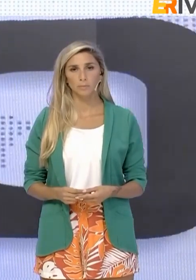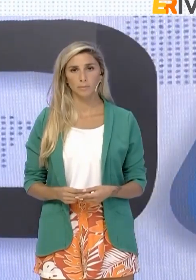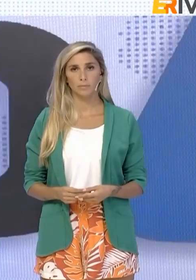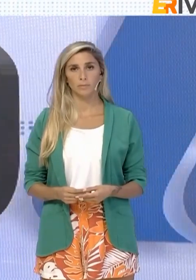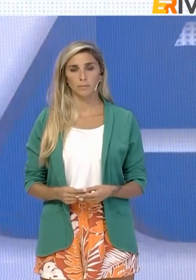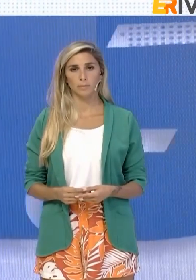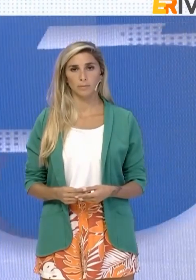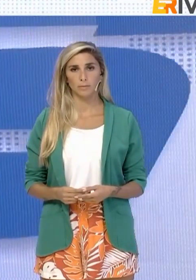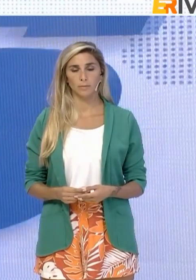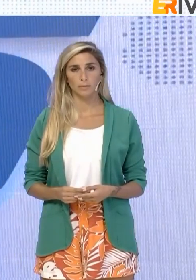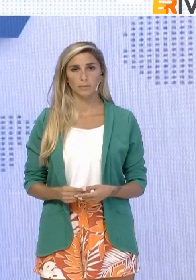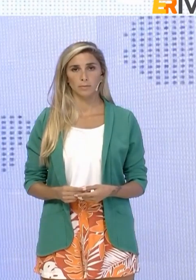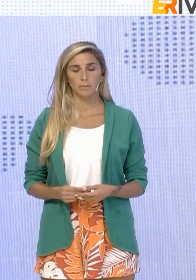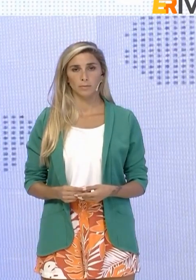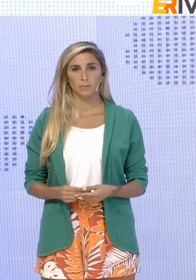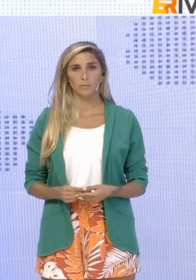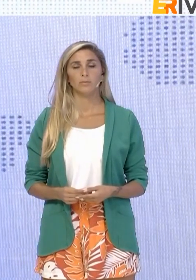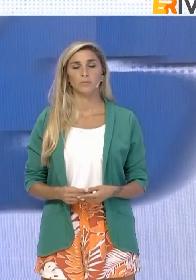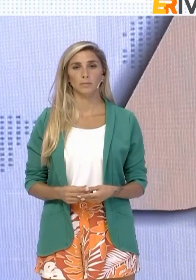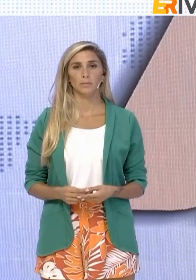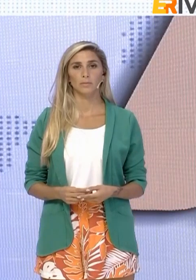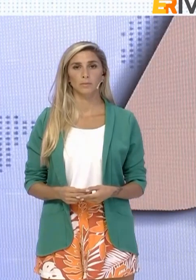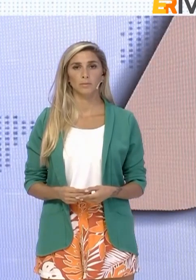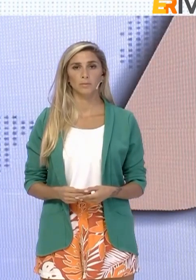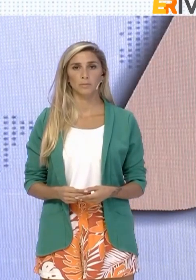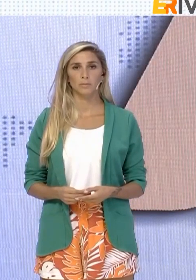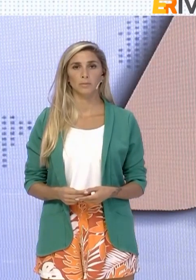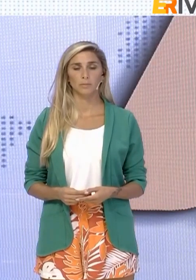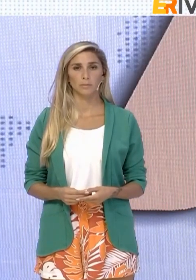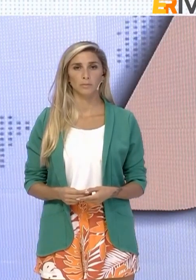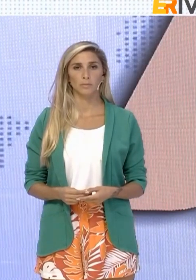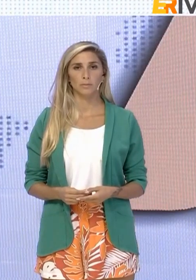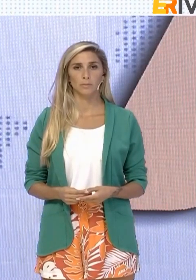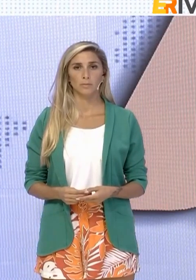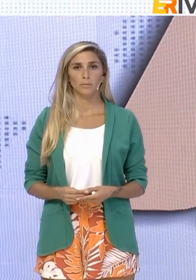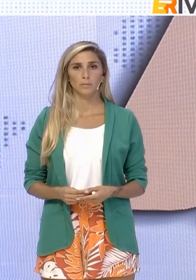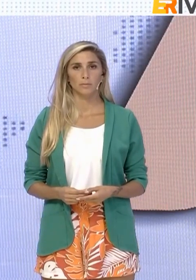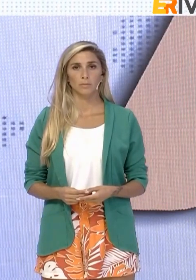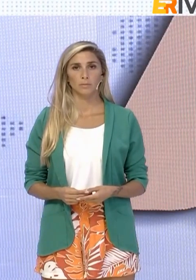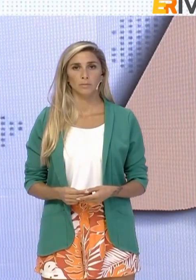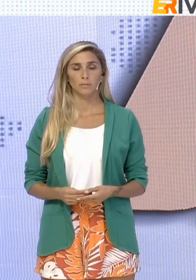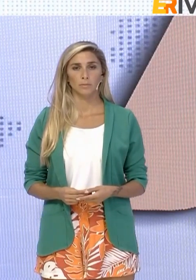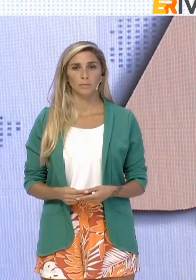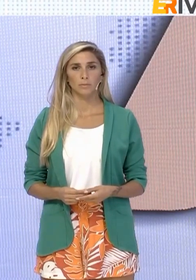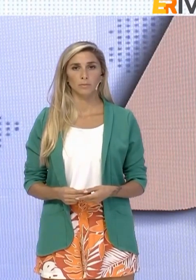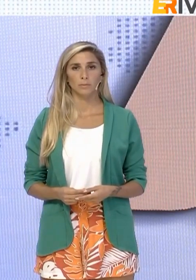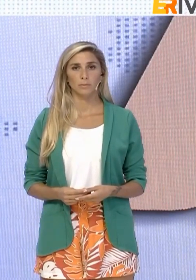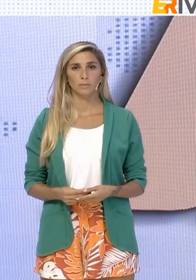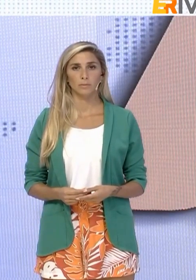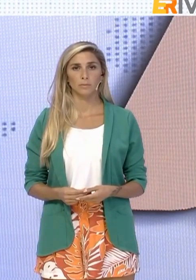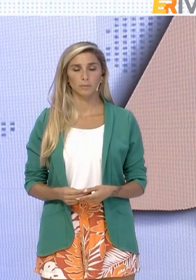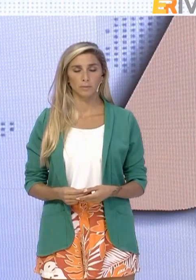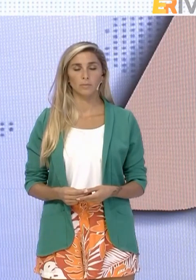Uh-huh. Pero como todo, ¿no es cierto?, lo que trae tecnología y lo que trae avance también trae su